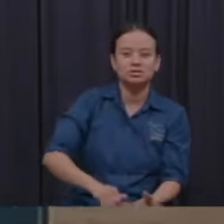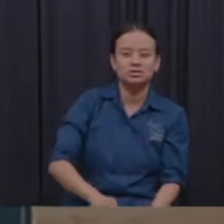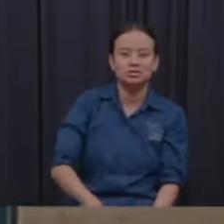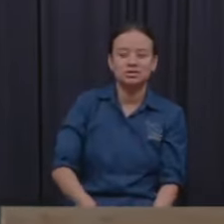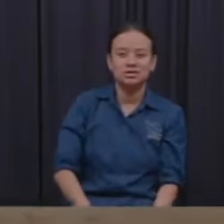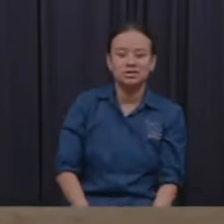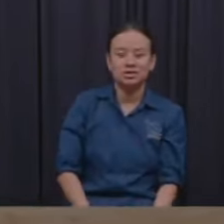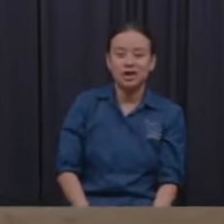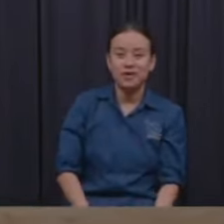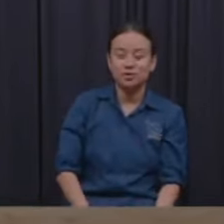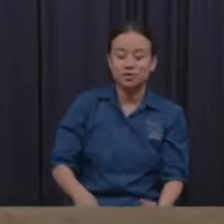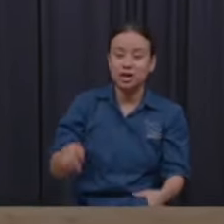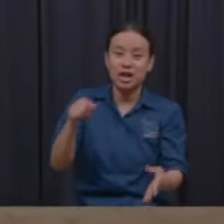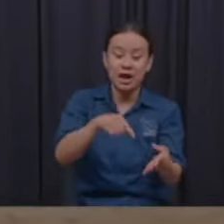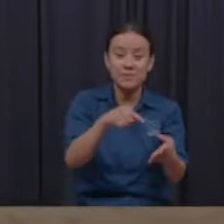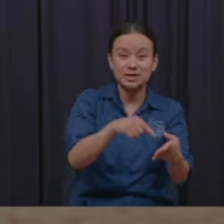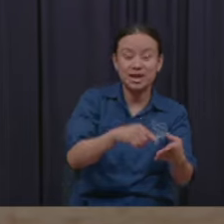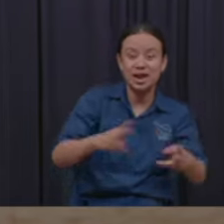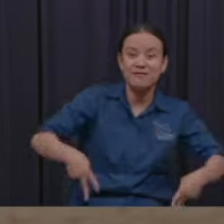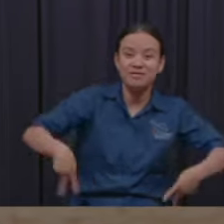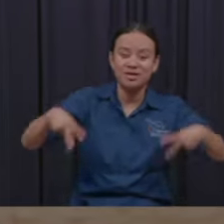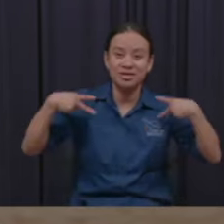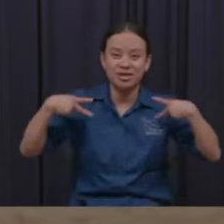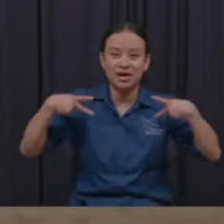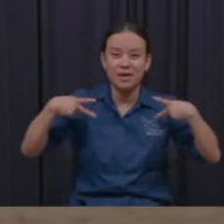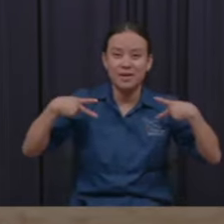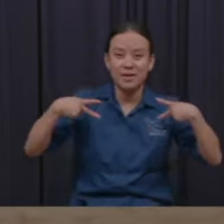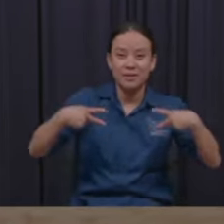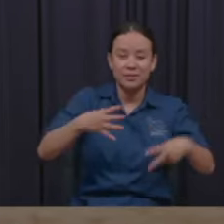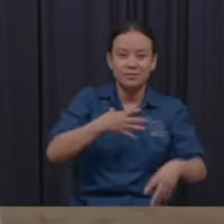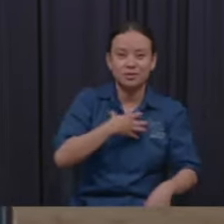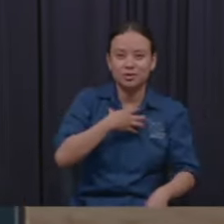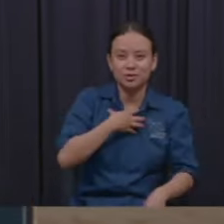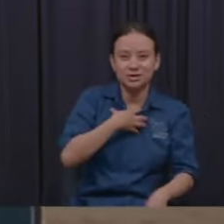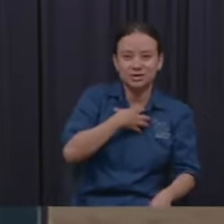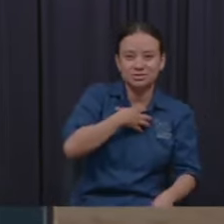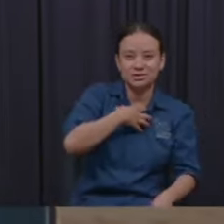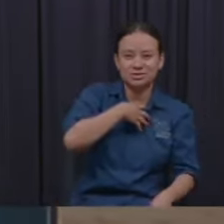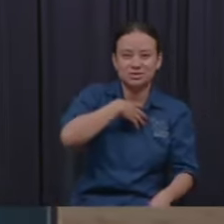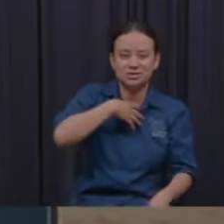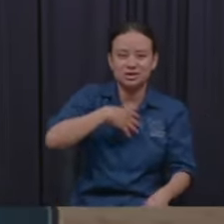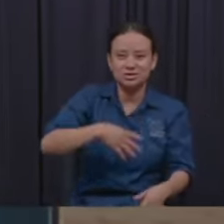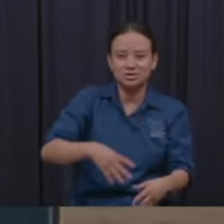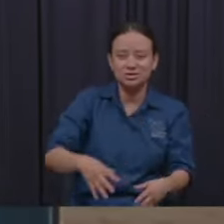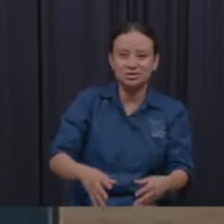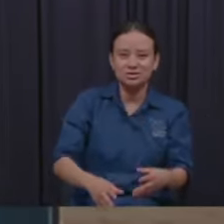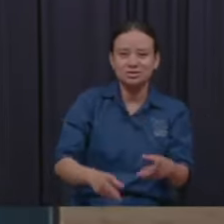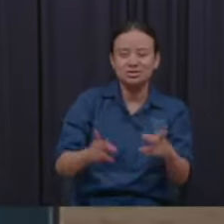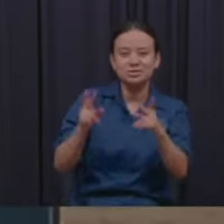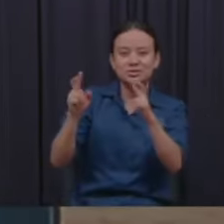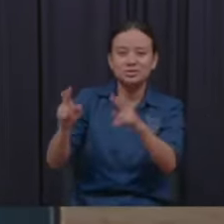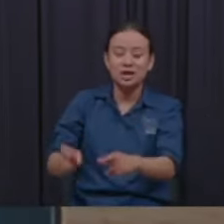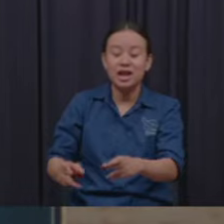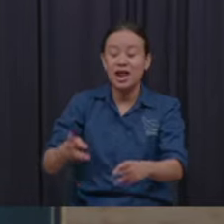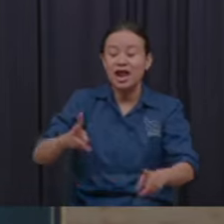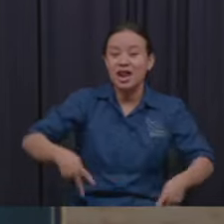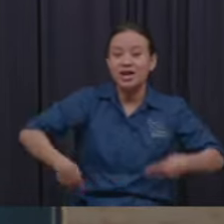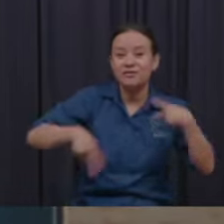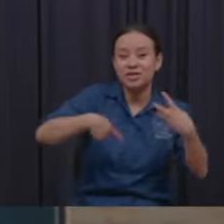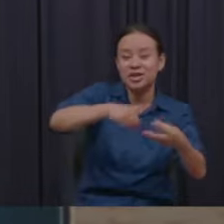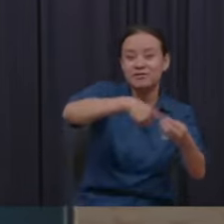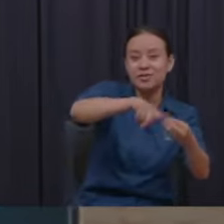vida familiar y nacional. Entonces yo quiero hablarle en esta noche, esto es lo que ponía Dios en mi corazón, acerca de